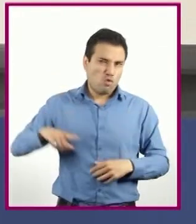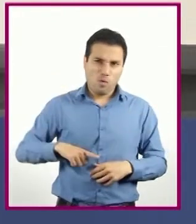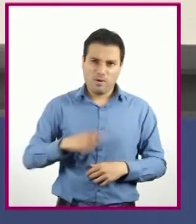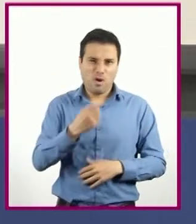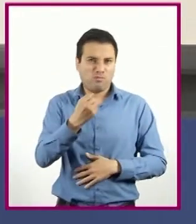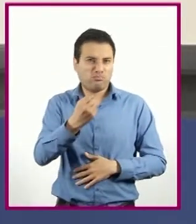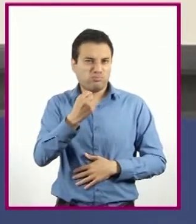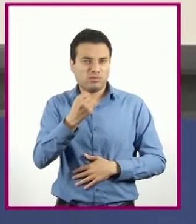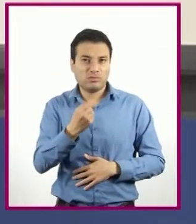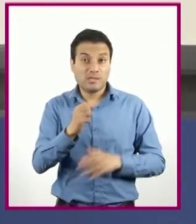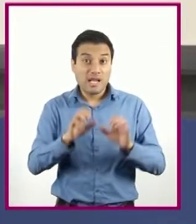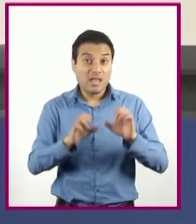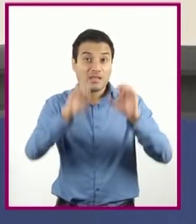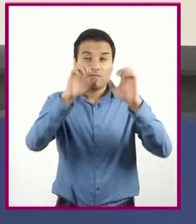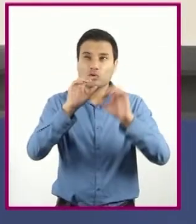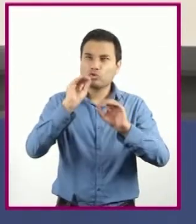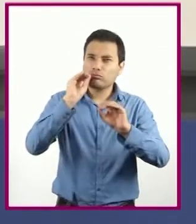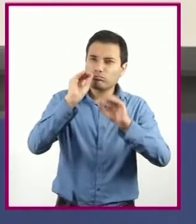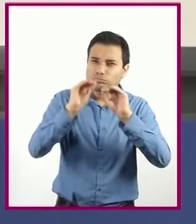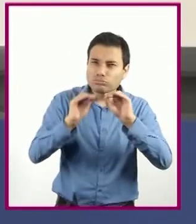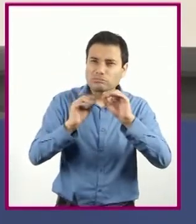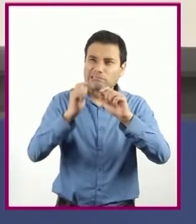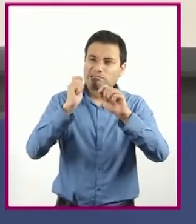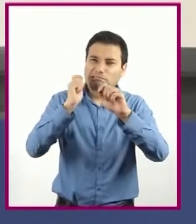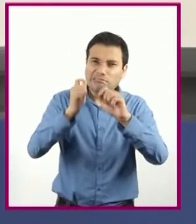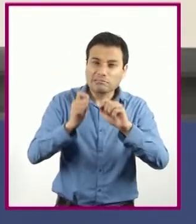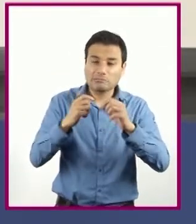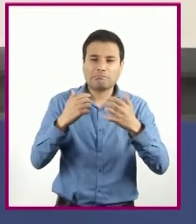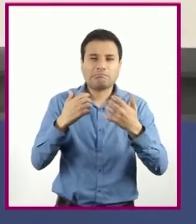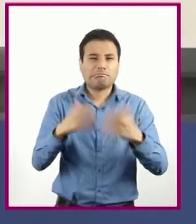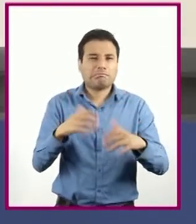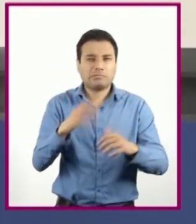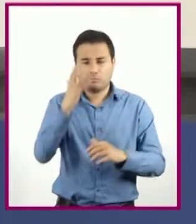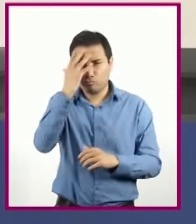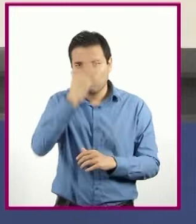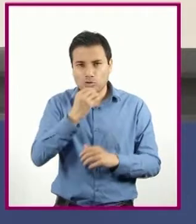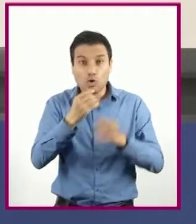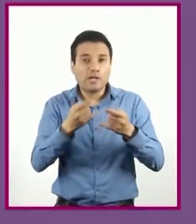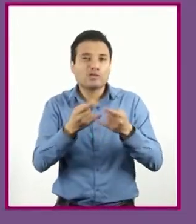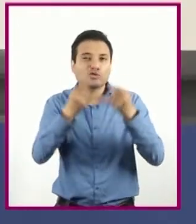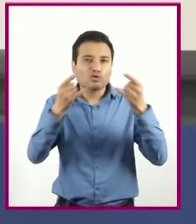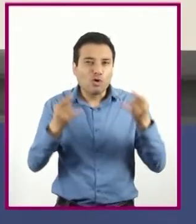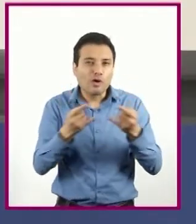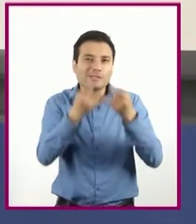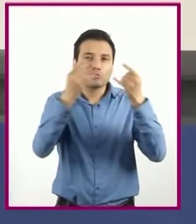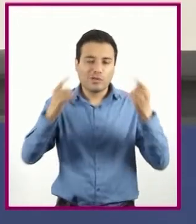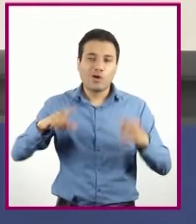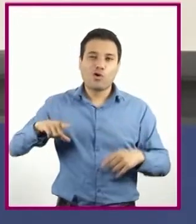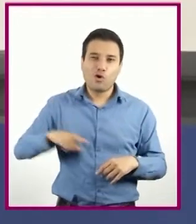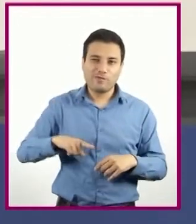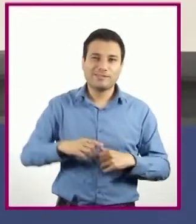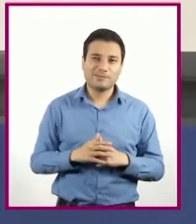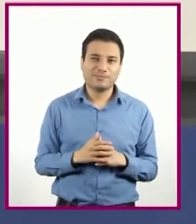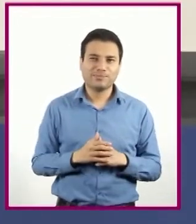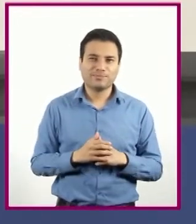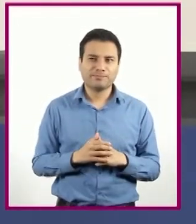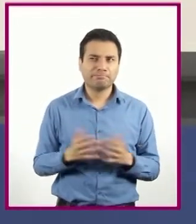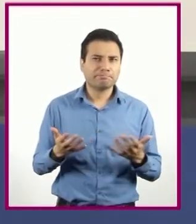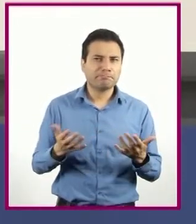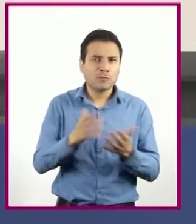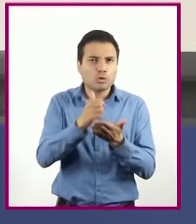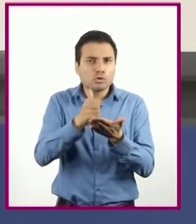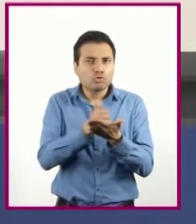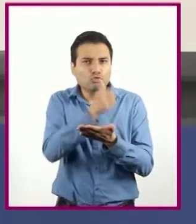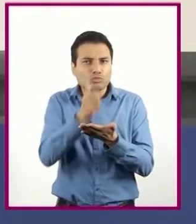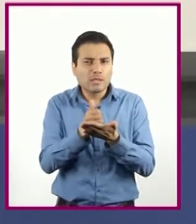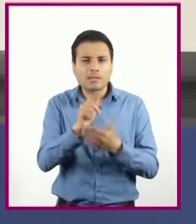finamente decorados con relieves y glifos que contaban la historia de sus gobernantes. El declive y el abandono de la